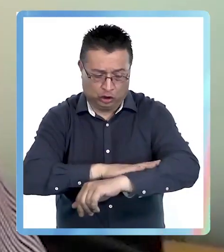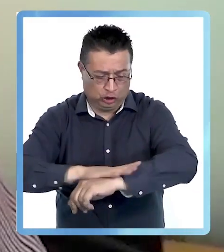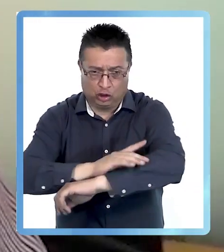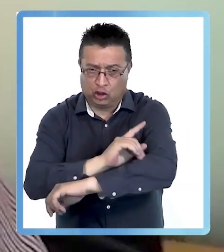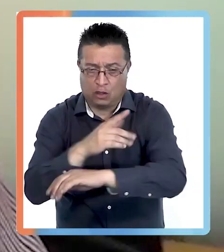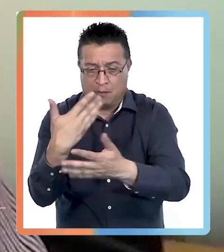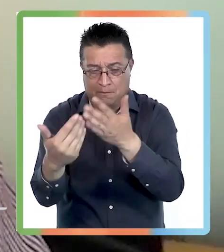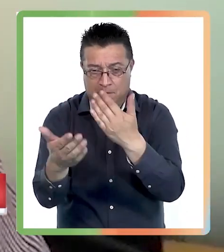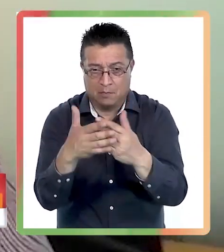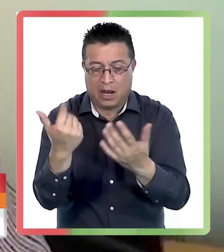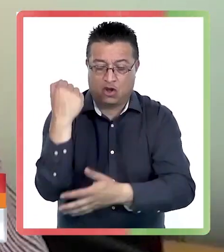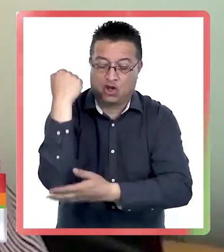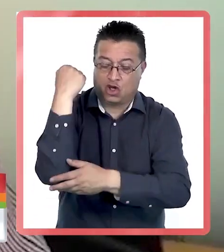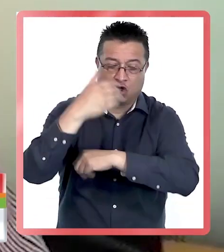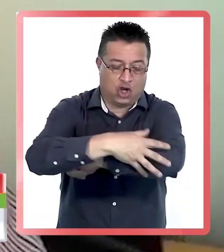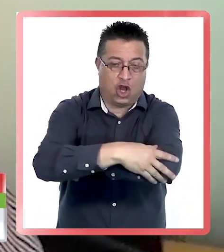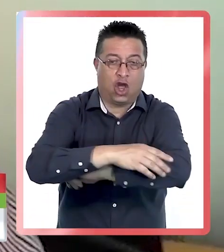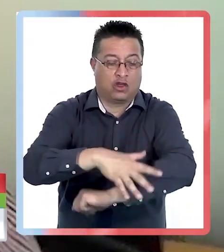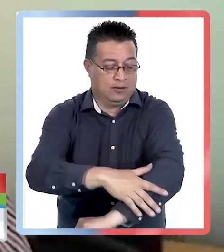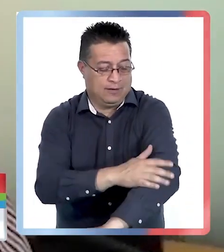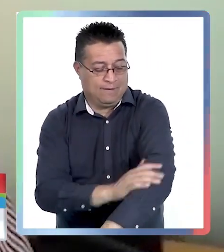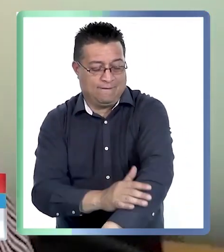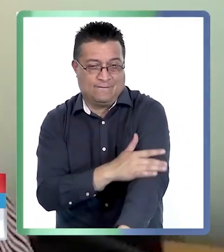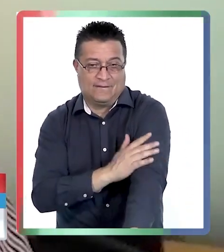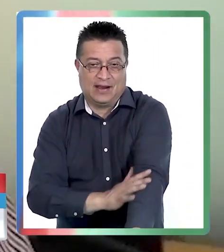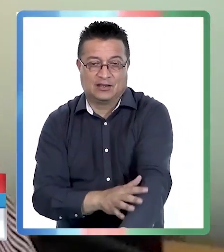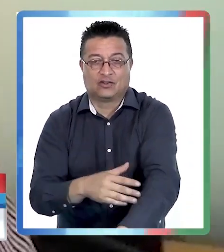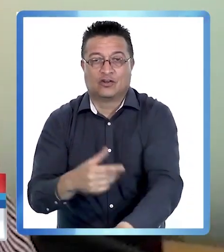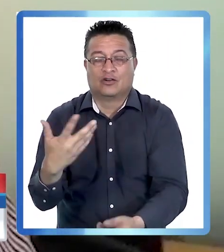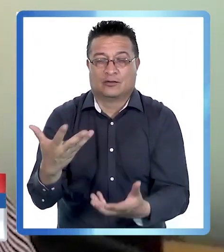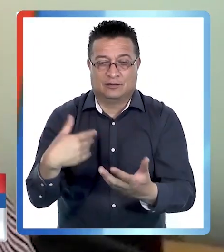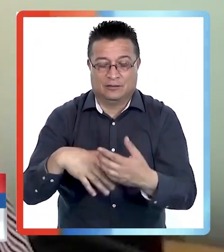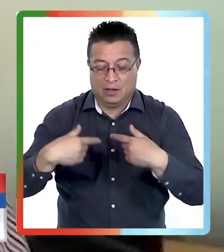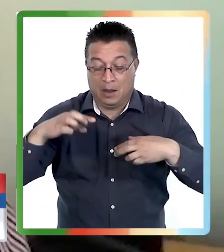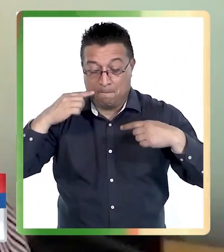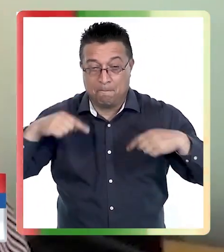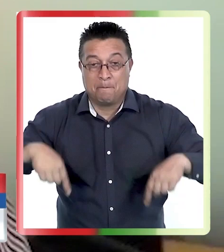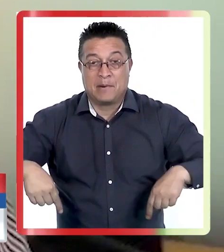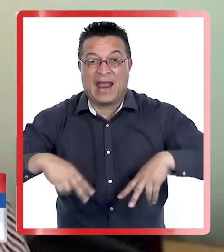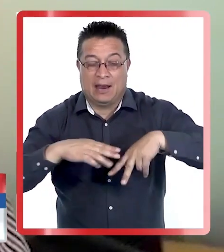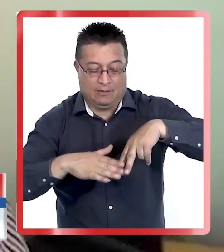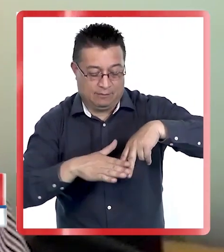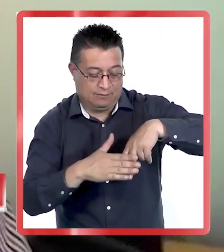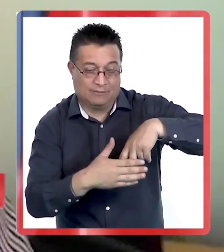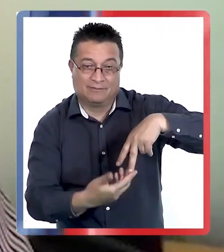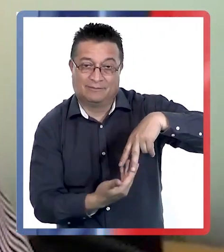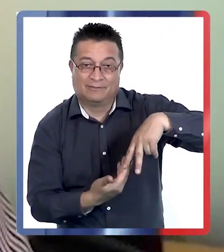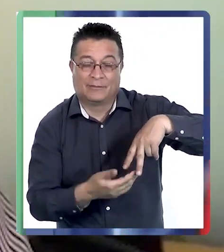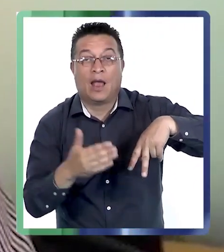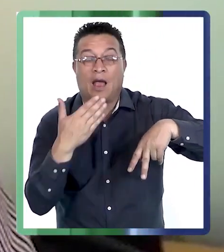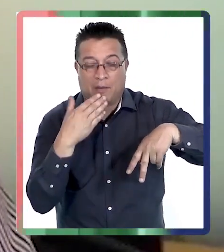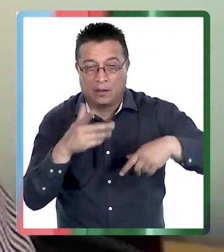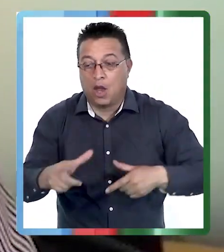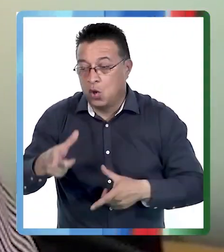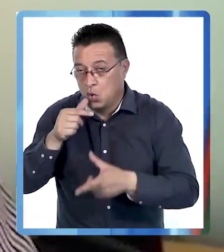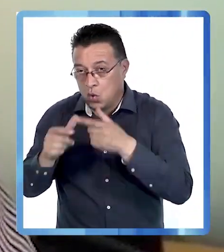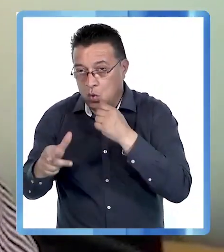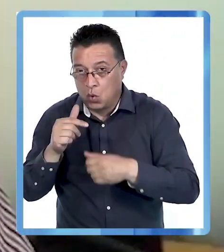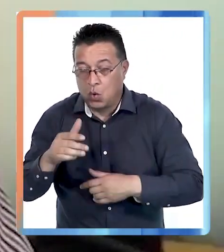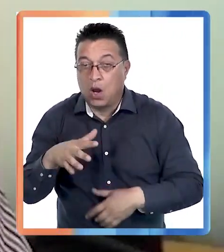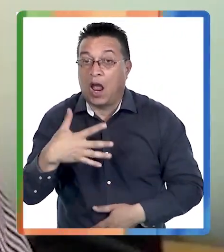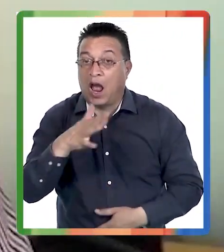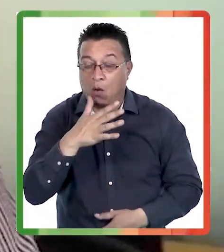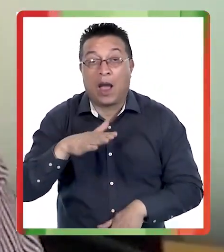sol, las manos, los codos, los antebrazos, las extremidades inferiores, y ingerir